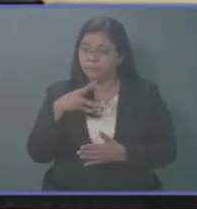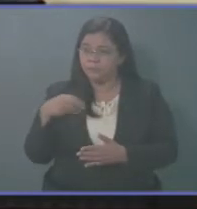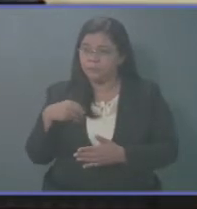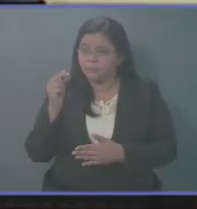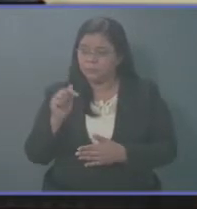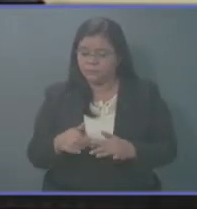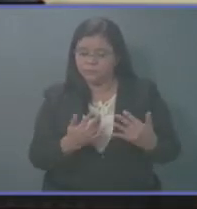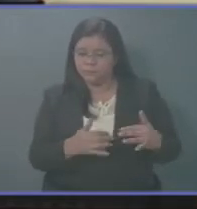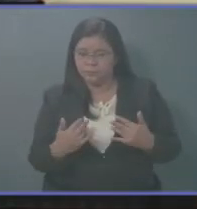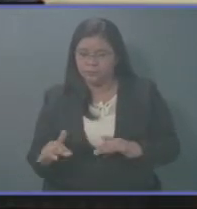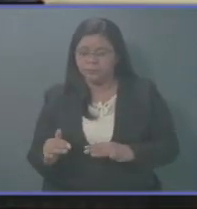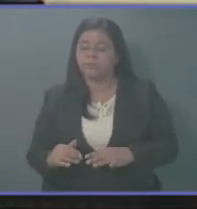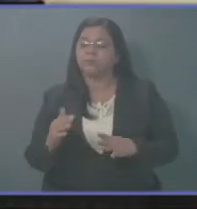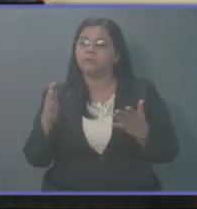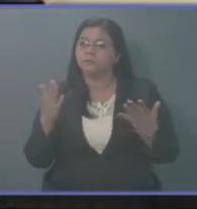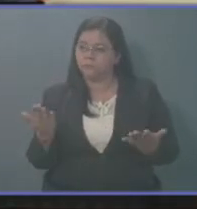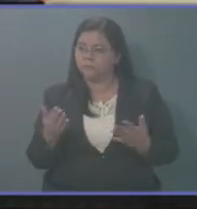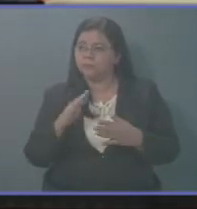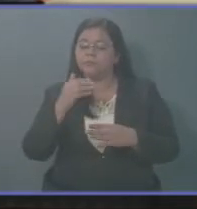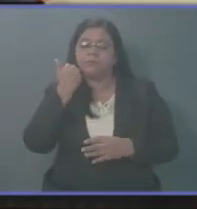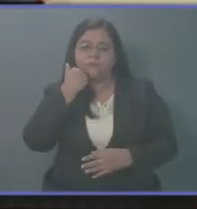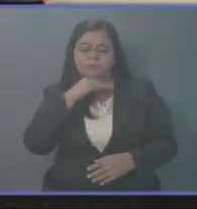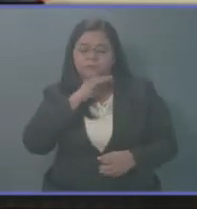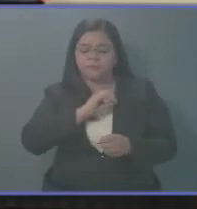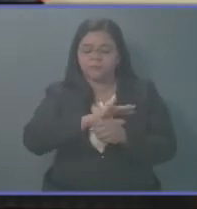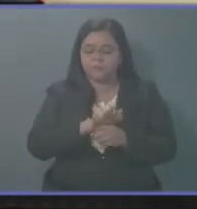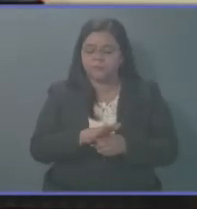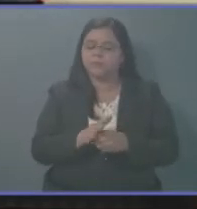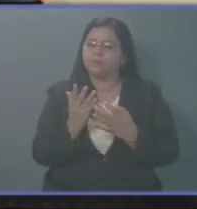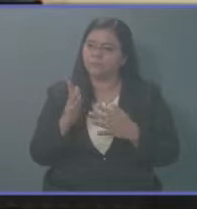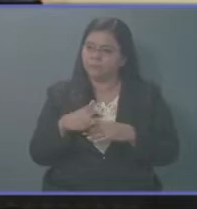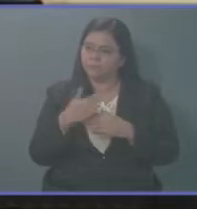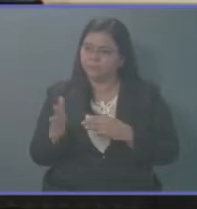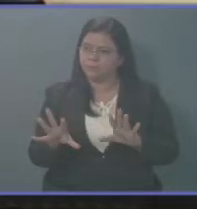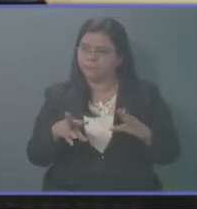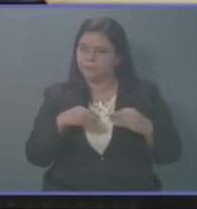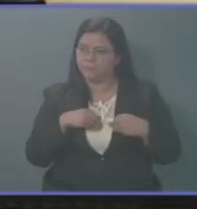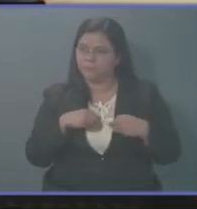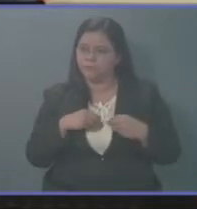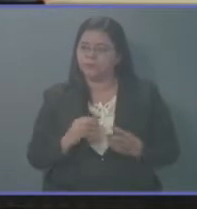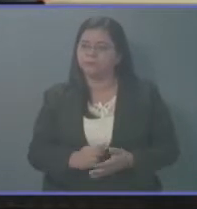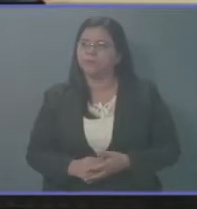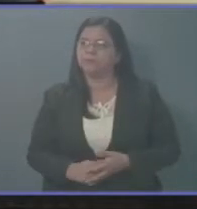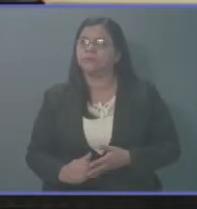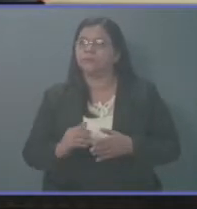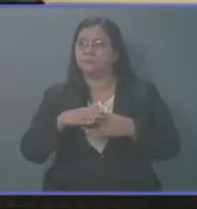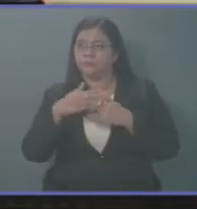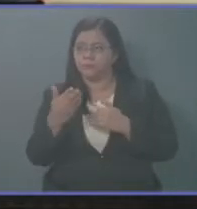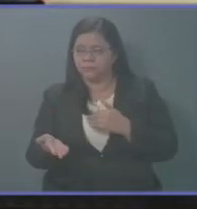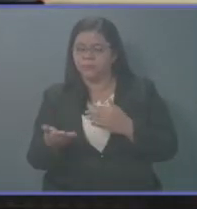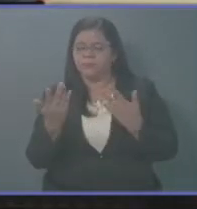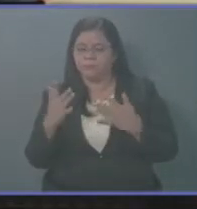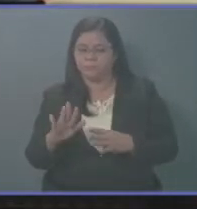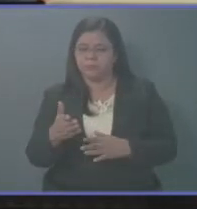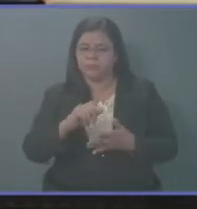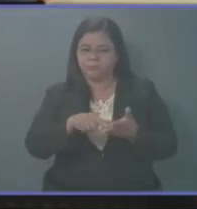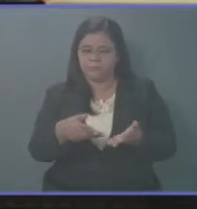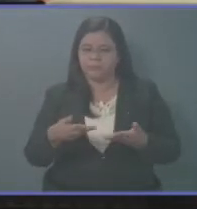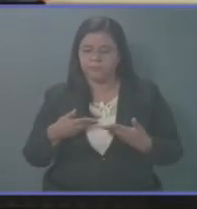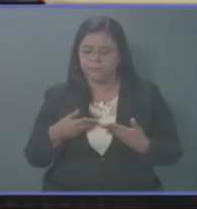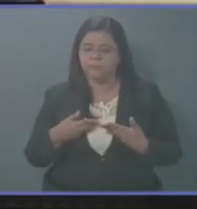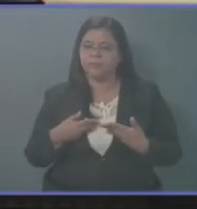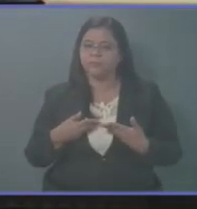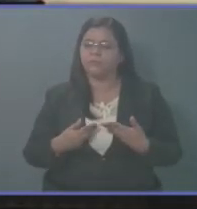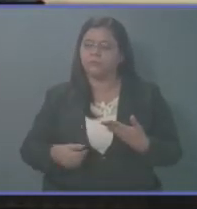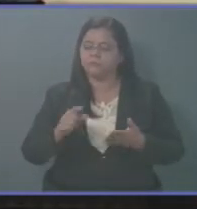actividad. A raíz de la emergencia nacional, la pandemia por COVID-19 se verán afectadas económicamente. Al respecto y haciendo uso de las facultades de veto que